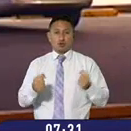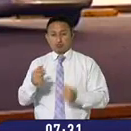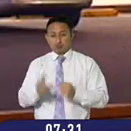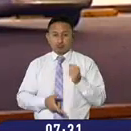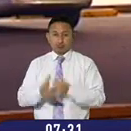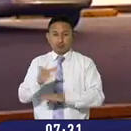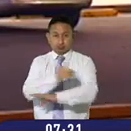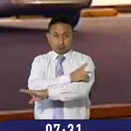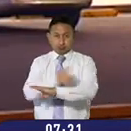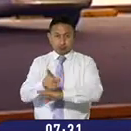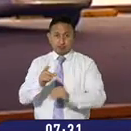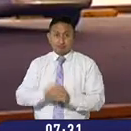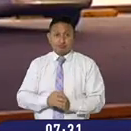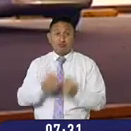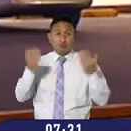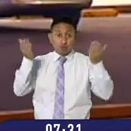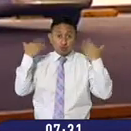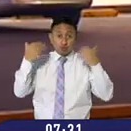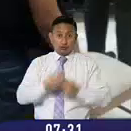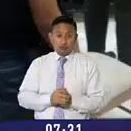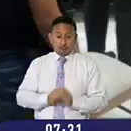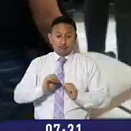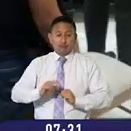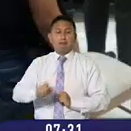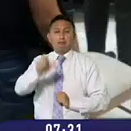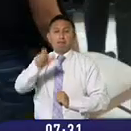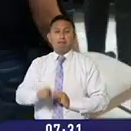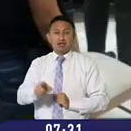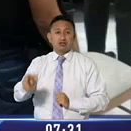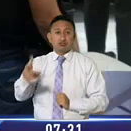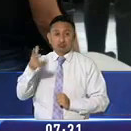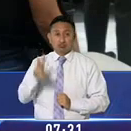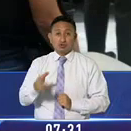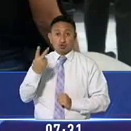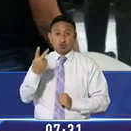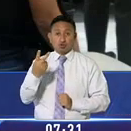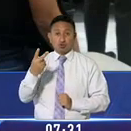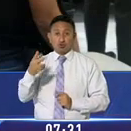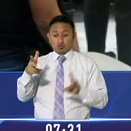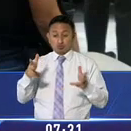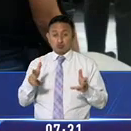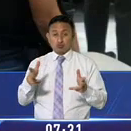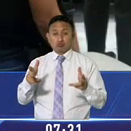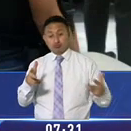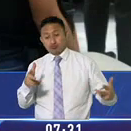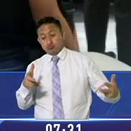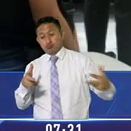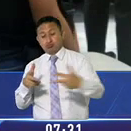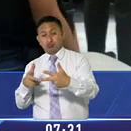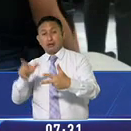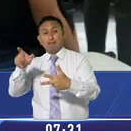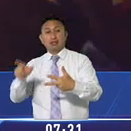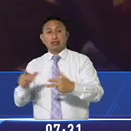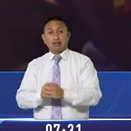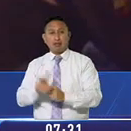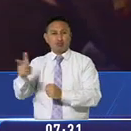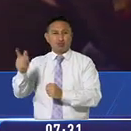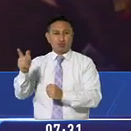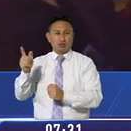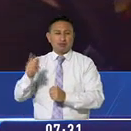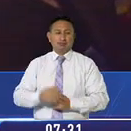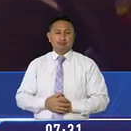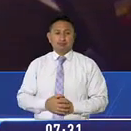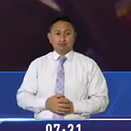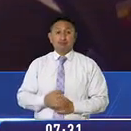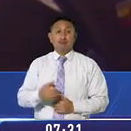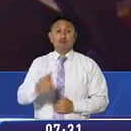en Guayaquil. Se conoce que sujetos interceptaron a 2 vehículos, uno de esos donde estaba la víctima, y abrieron fuego. Es el registro